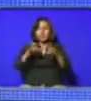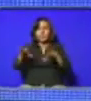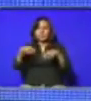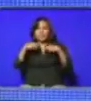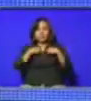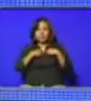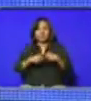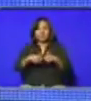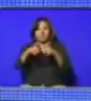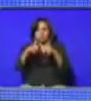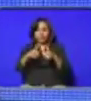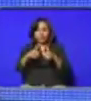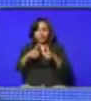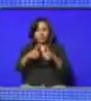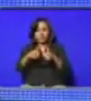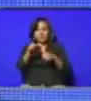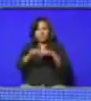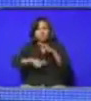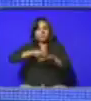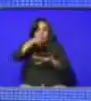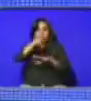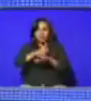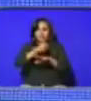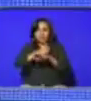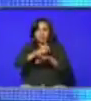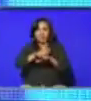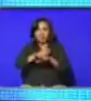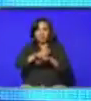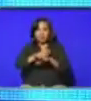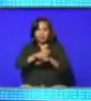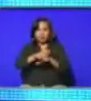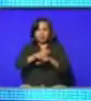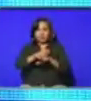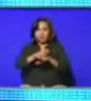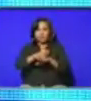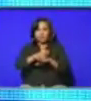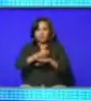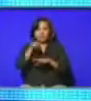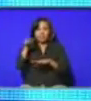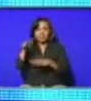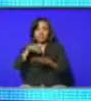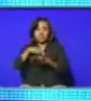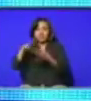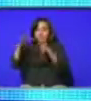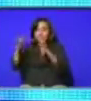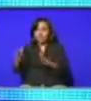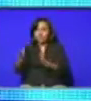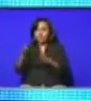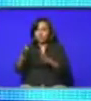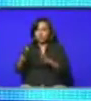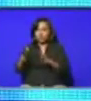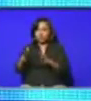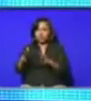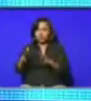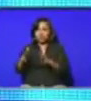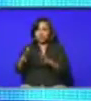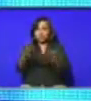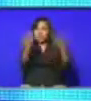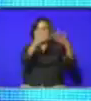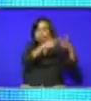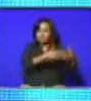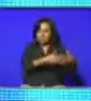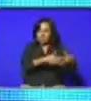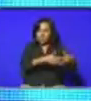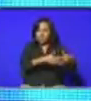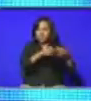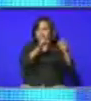fundamental y natural para que ese estudiante, ese egresado del ICSE, sea aceptado en la industria. tiene que haber